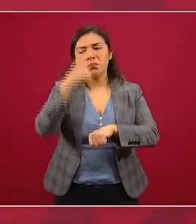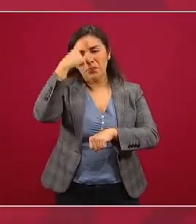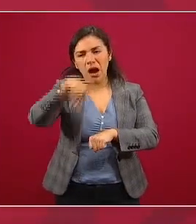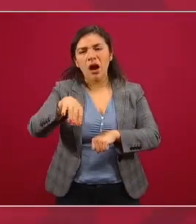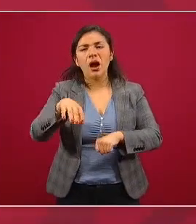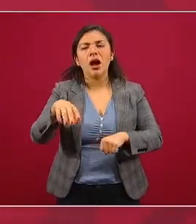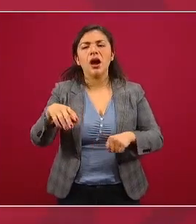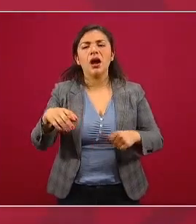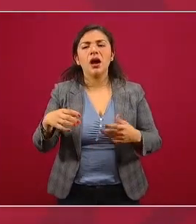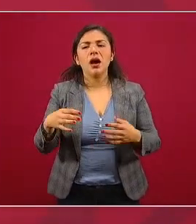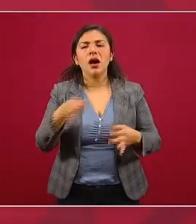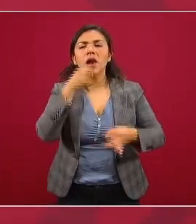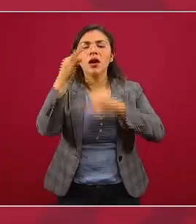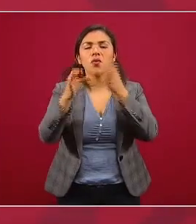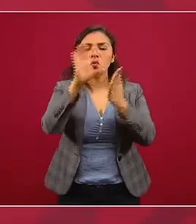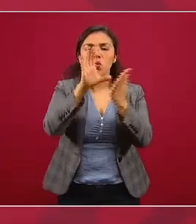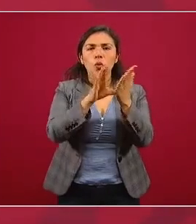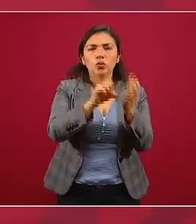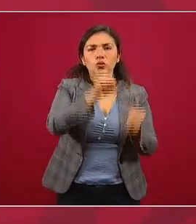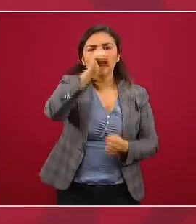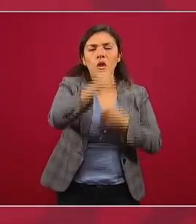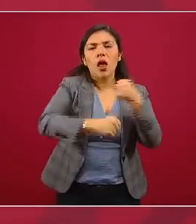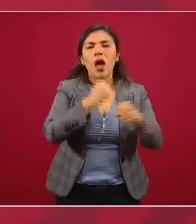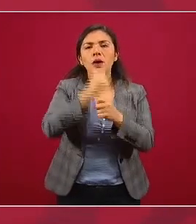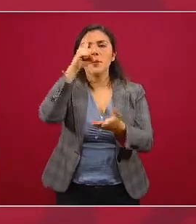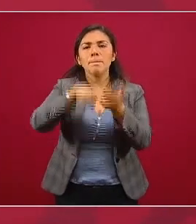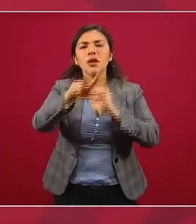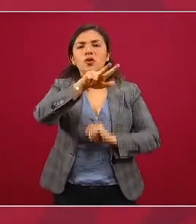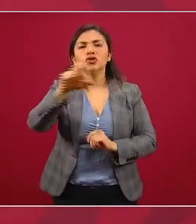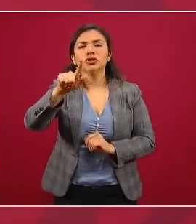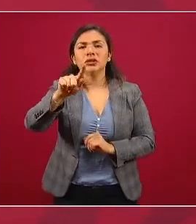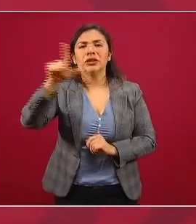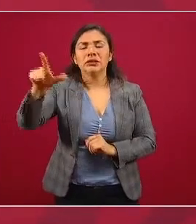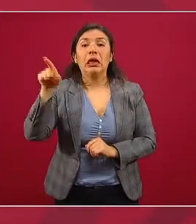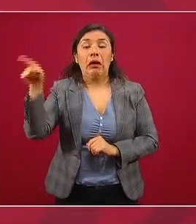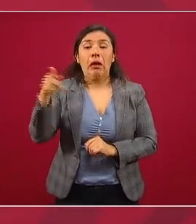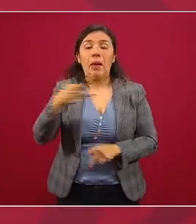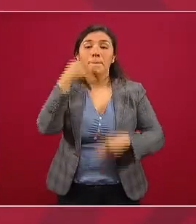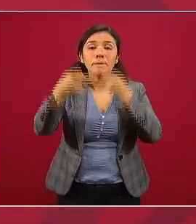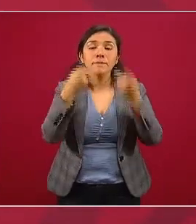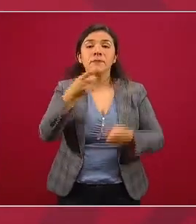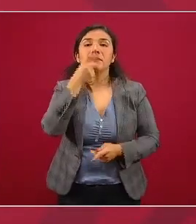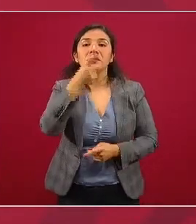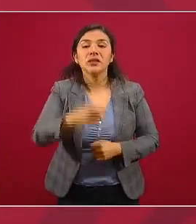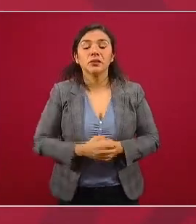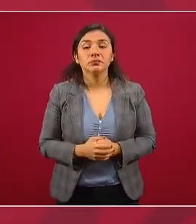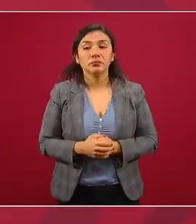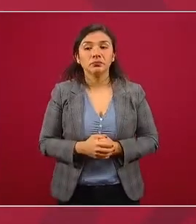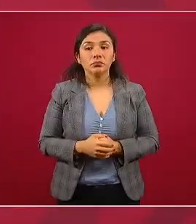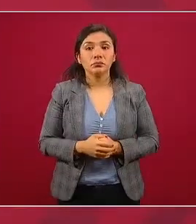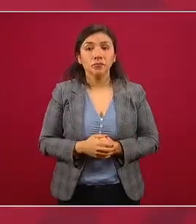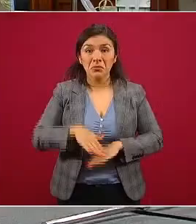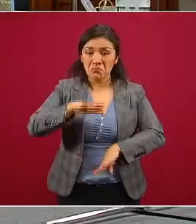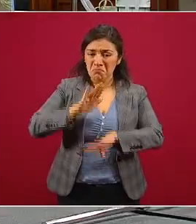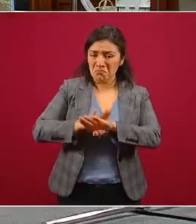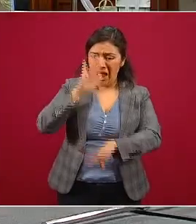promulgación de la Constitución de 1857, decía: entre más me